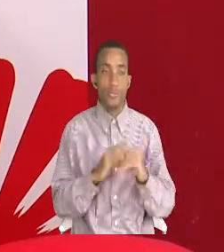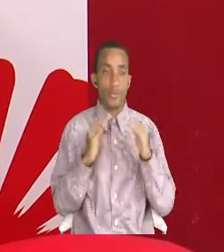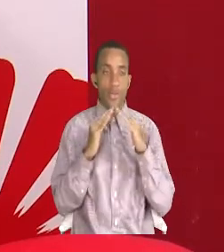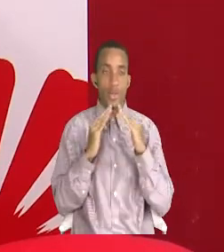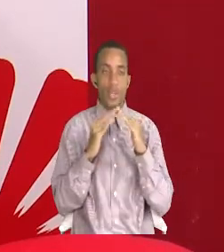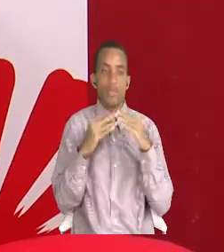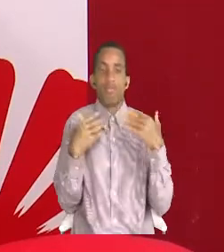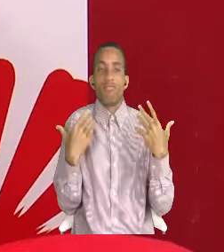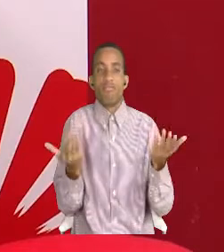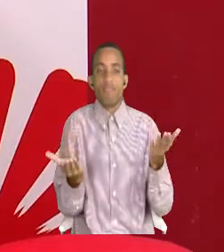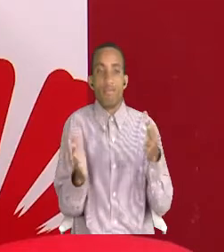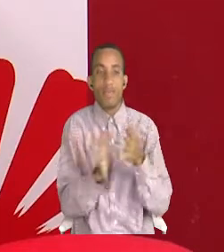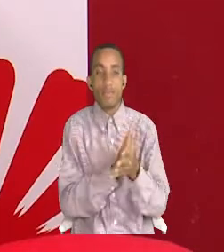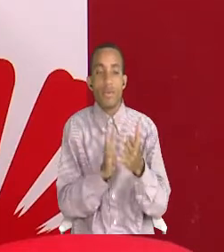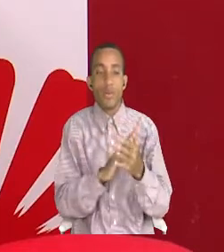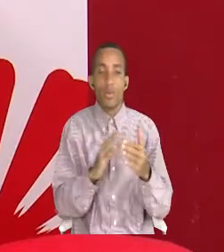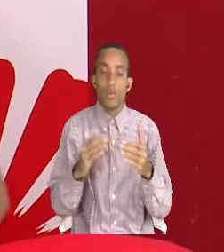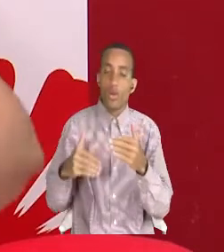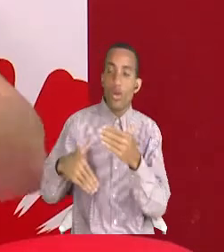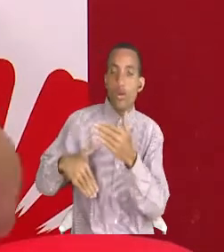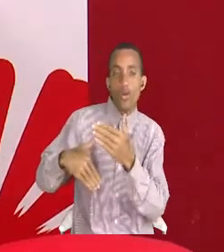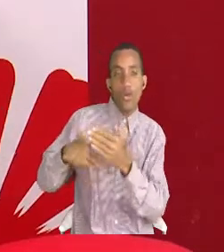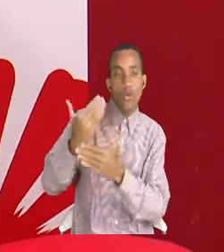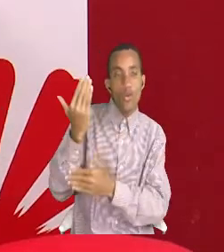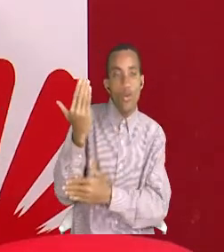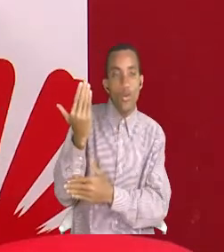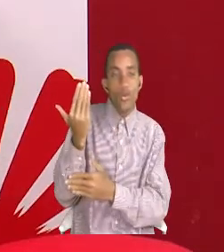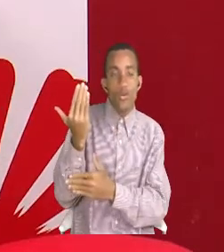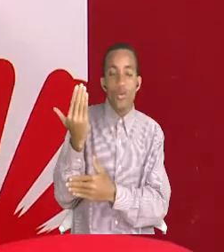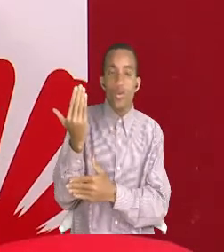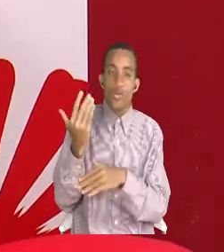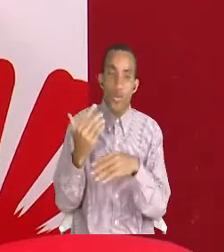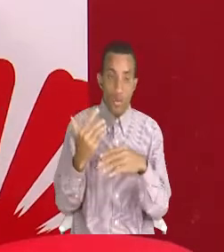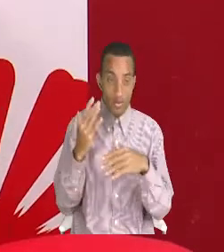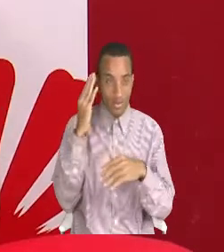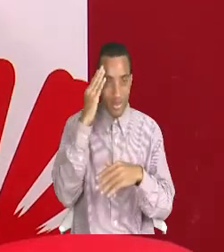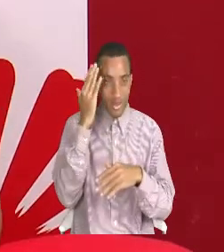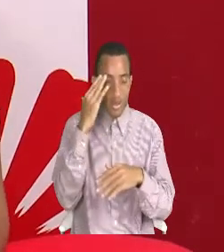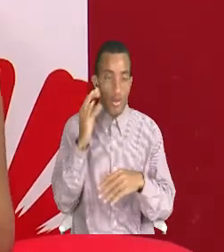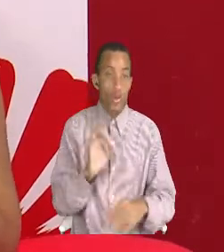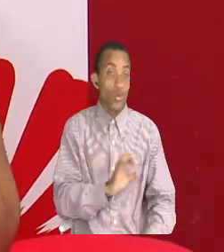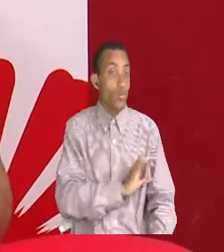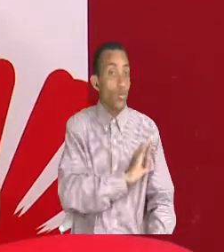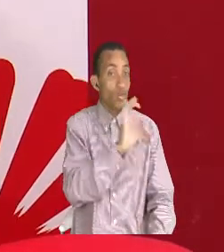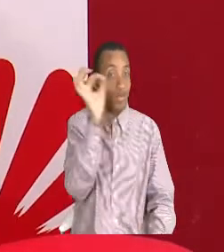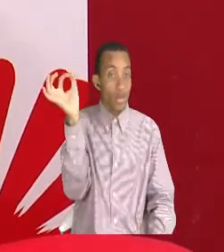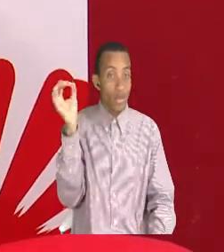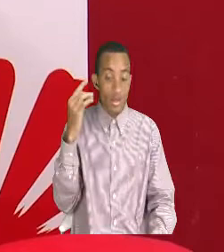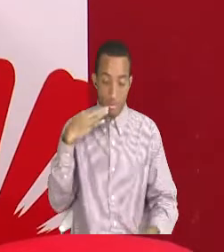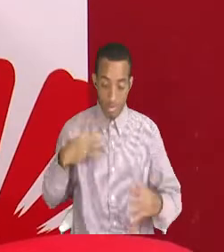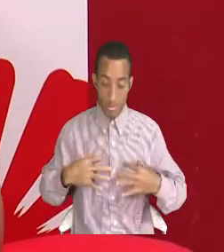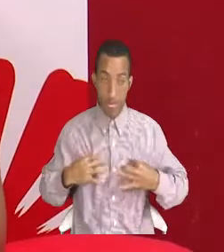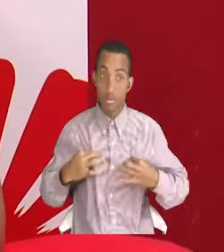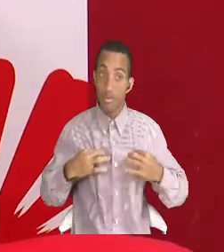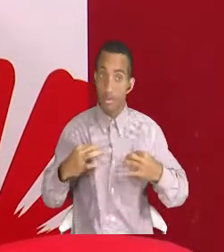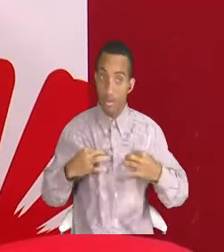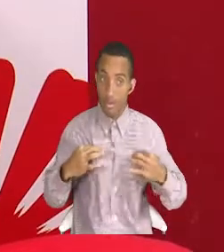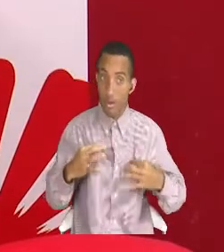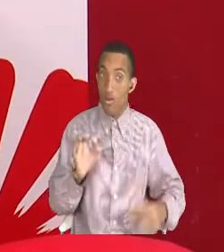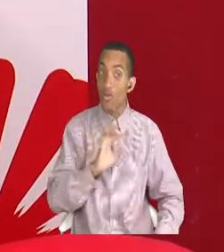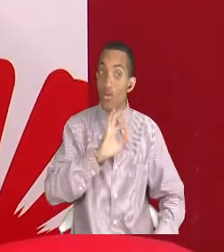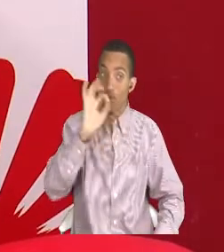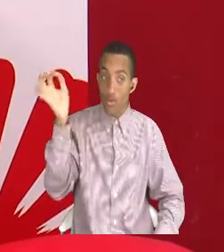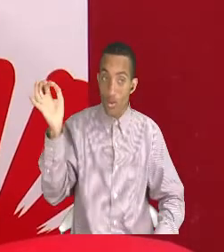hablar de moda. ¿Por qué? Porque usted nunca le puede faltar un buen vestido, un buen pantalón, un buen